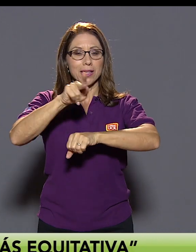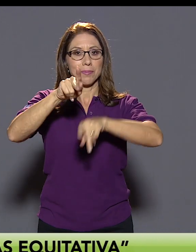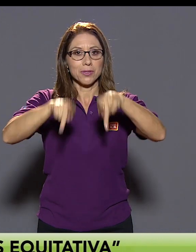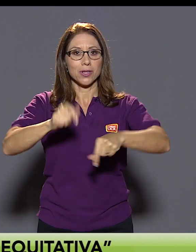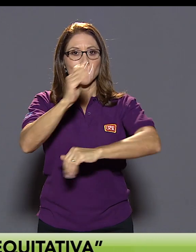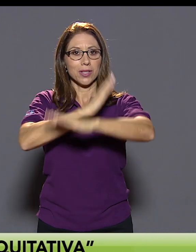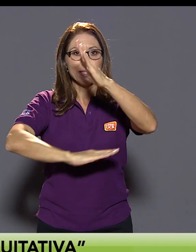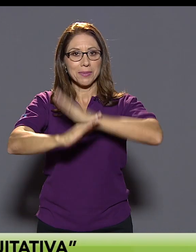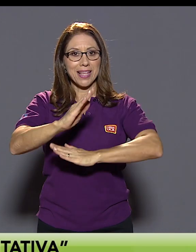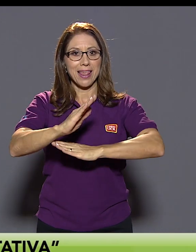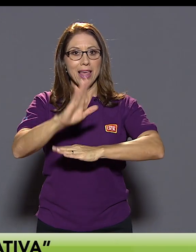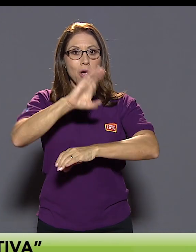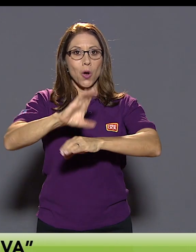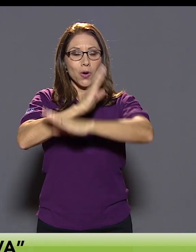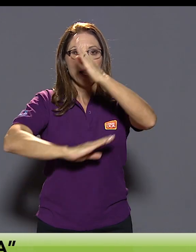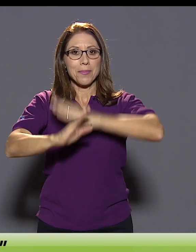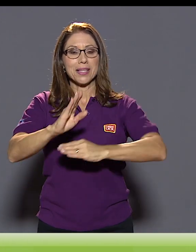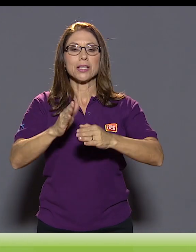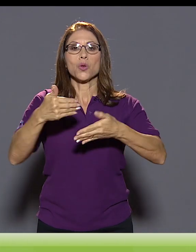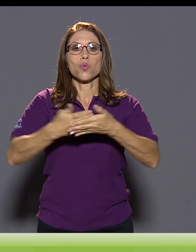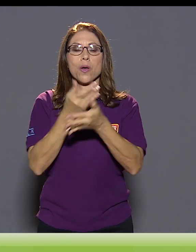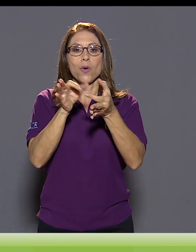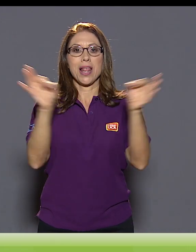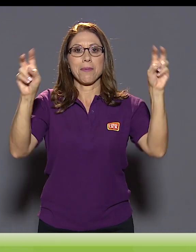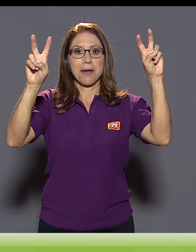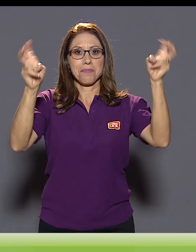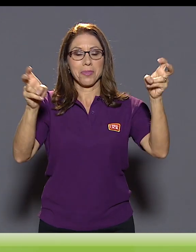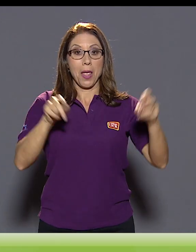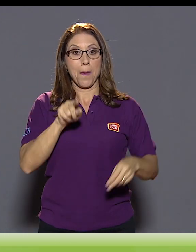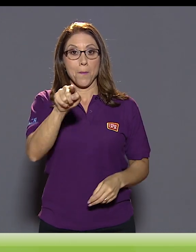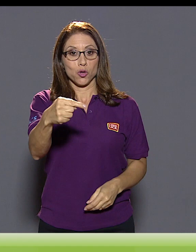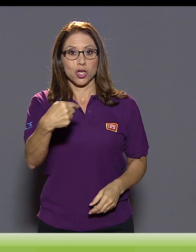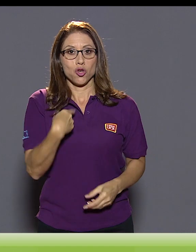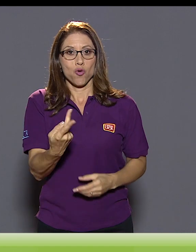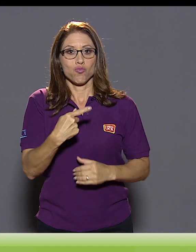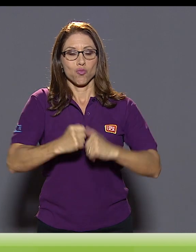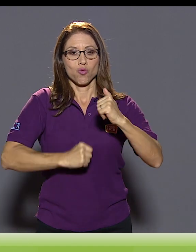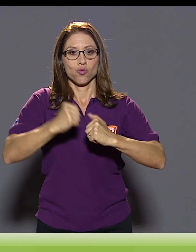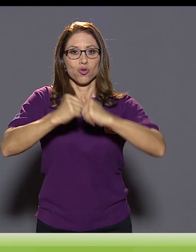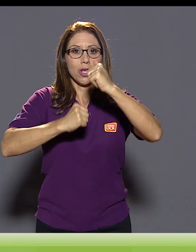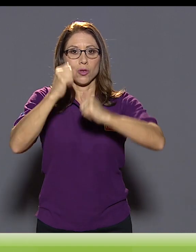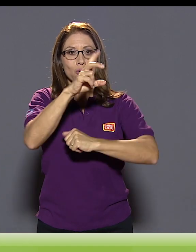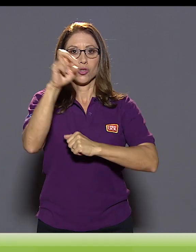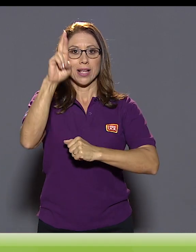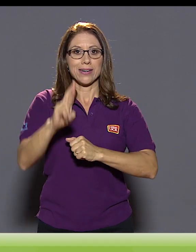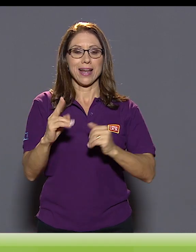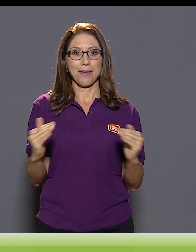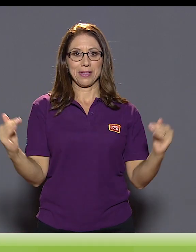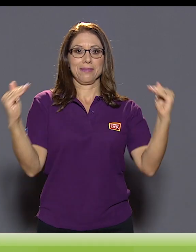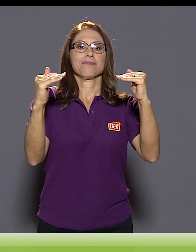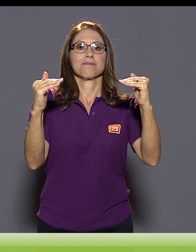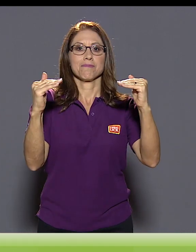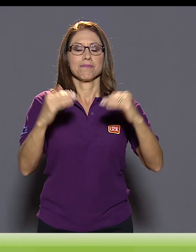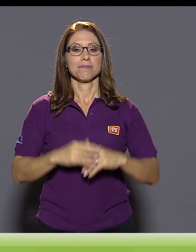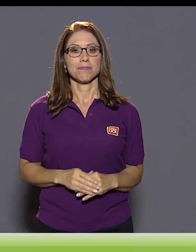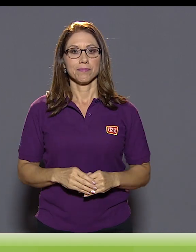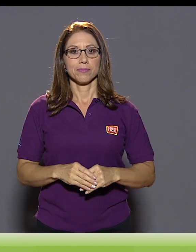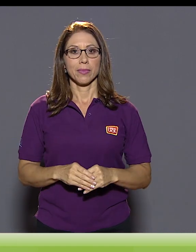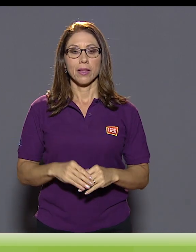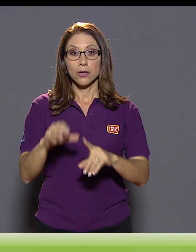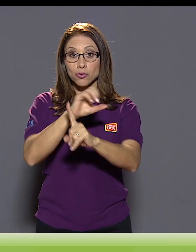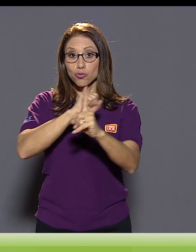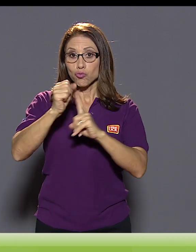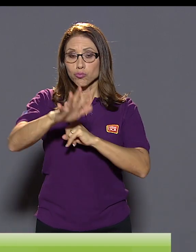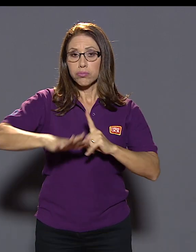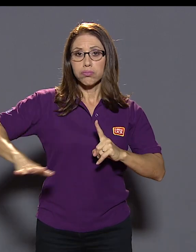Discapacidad, CONAPDIS, lanzó el nuevo lema Vos y yo, construyendo una Costa Rica más equitativa. La sociedad